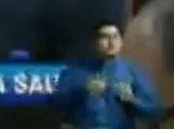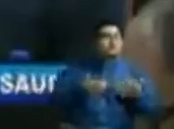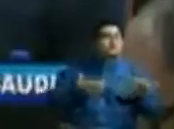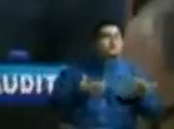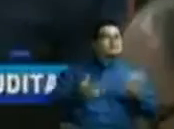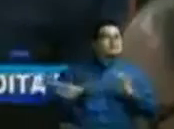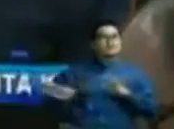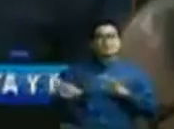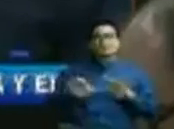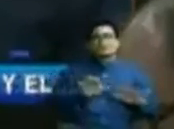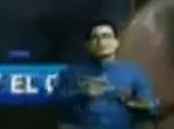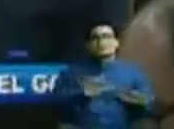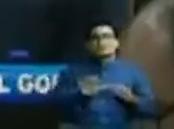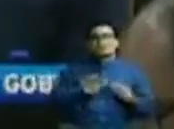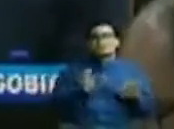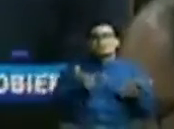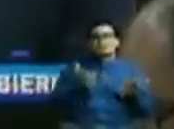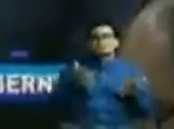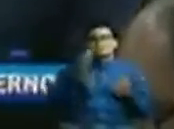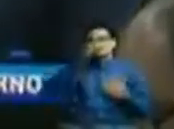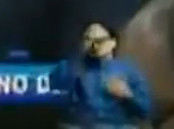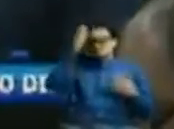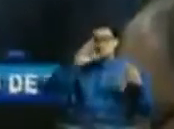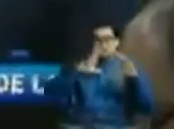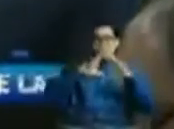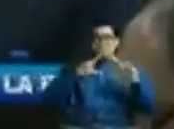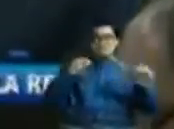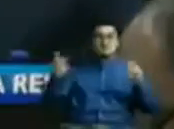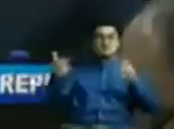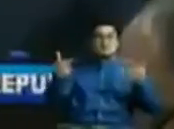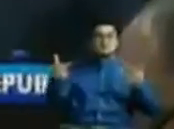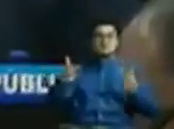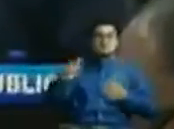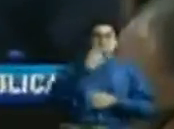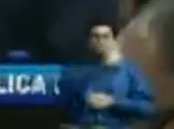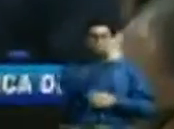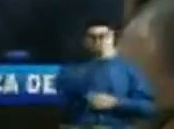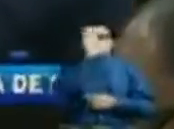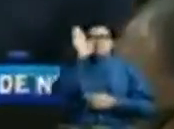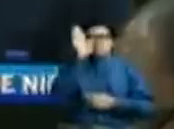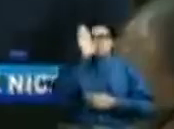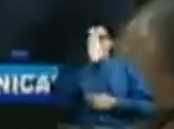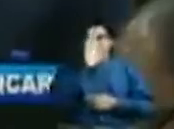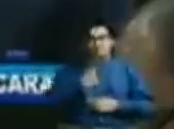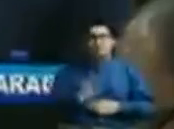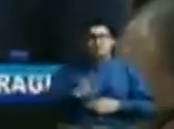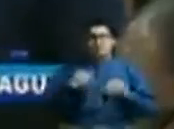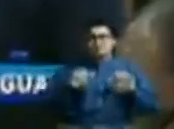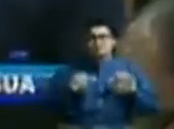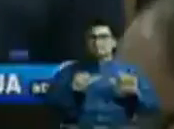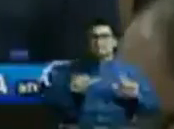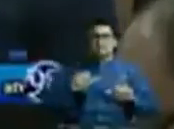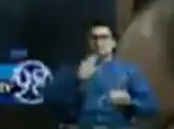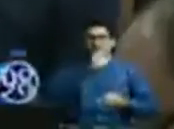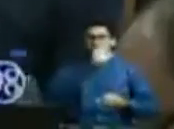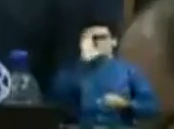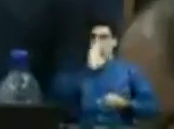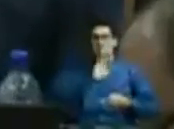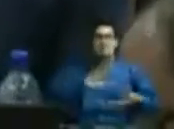un botín de guerra. Y eso ni pasó ni pasará, porque no